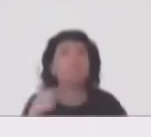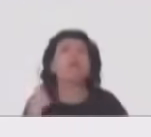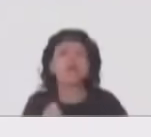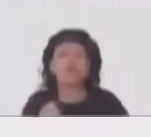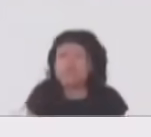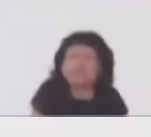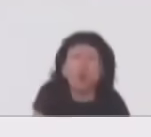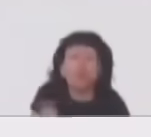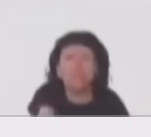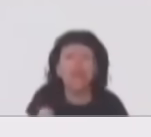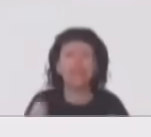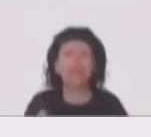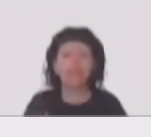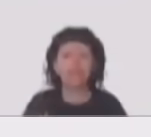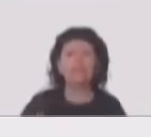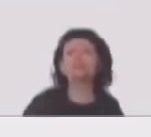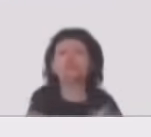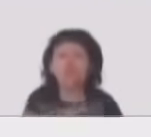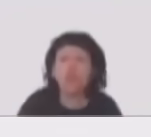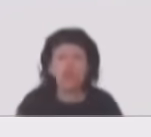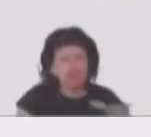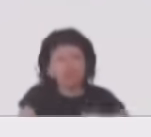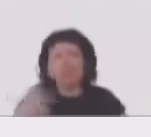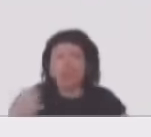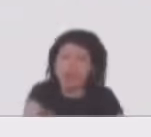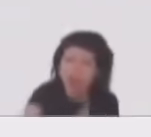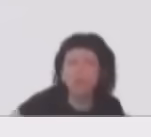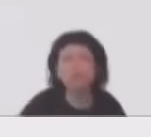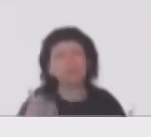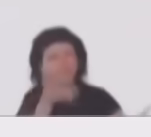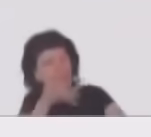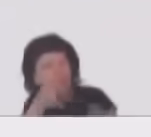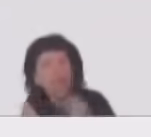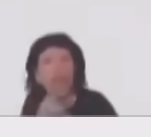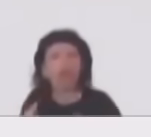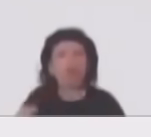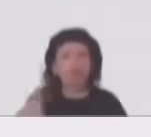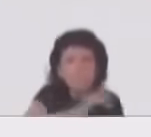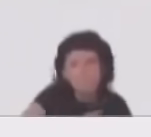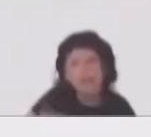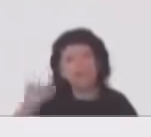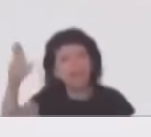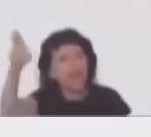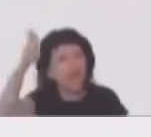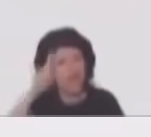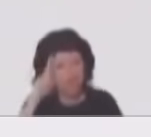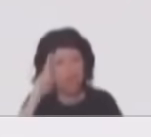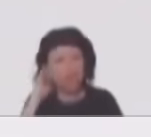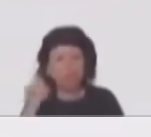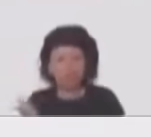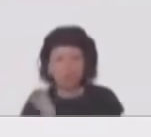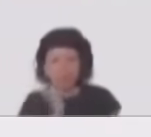que a convivência, o diálogo e o respeito por la paz frente a tanta